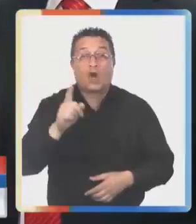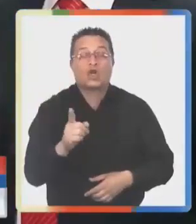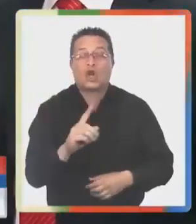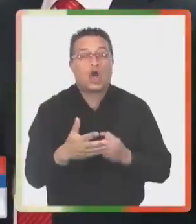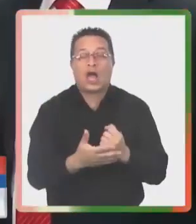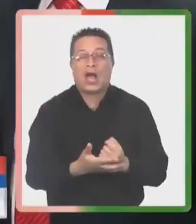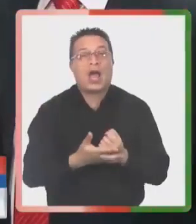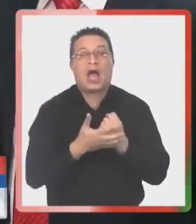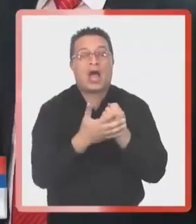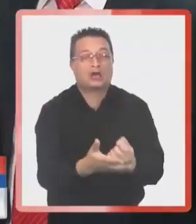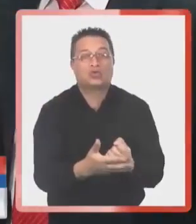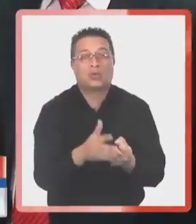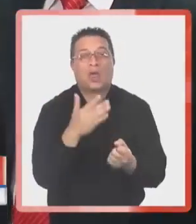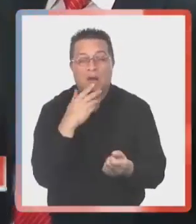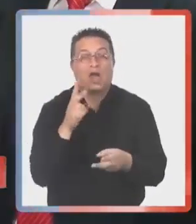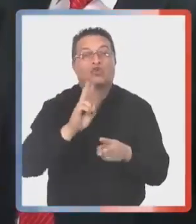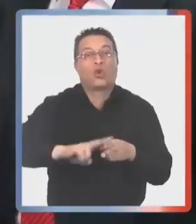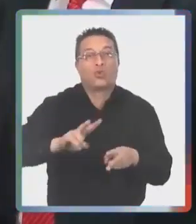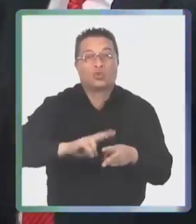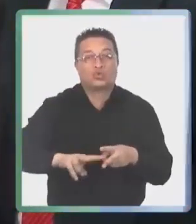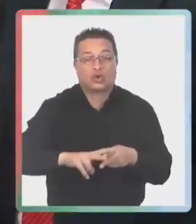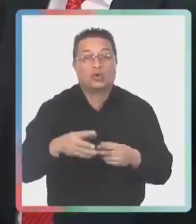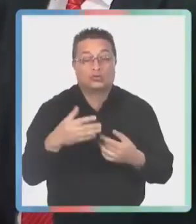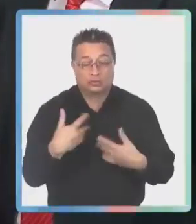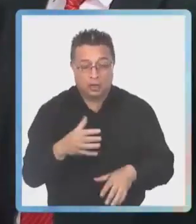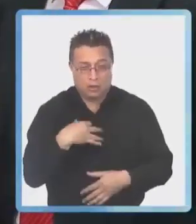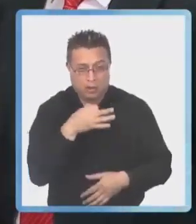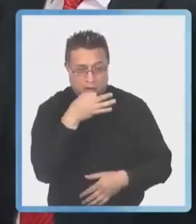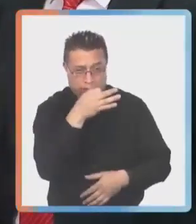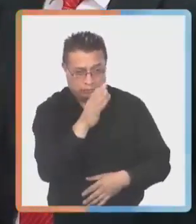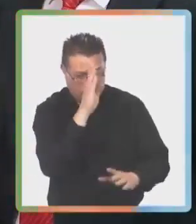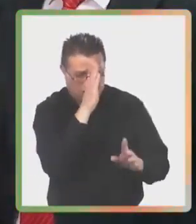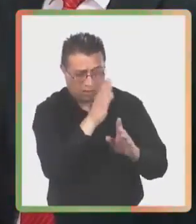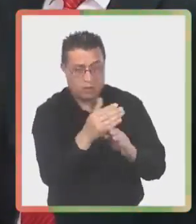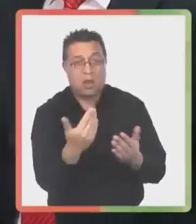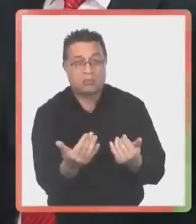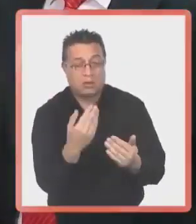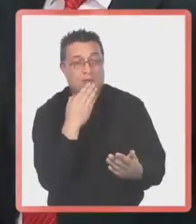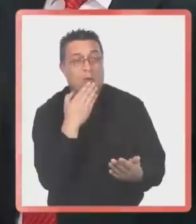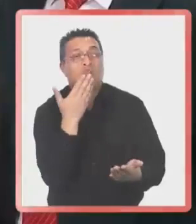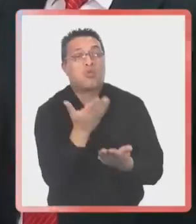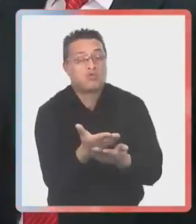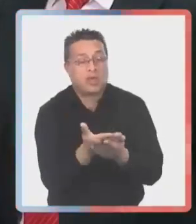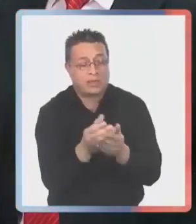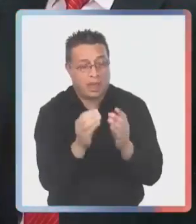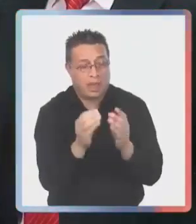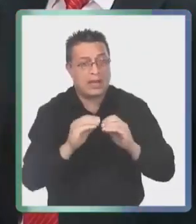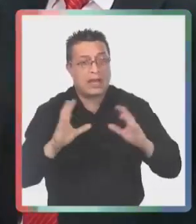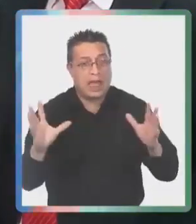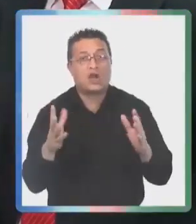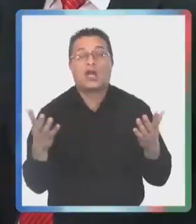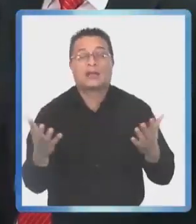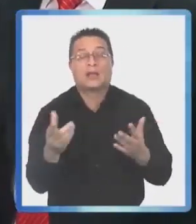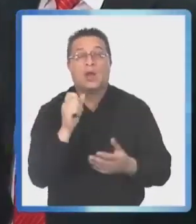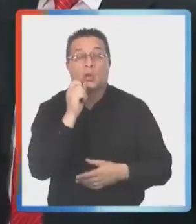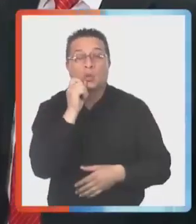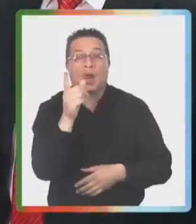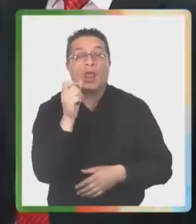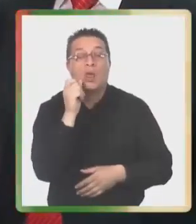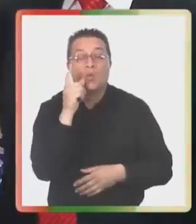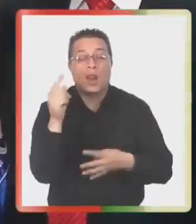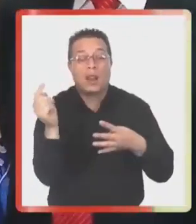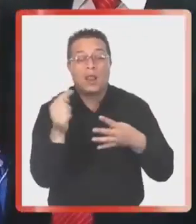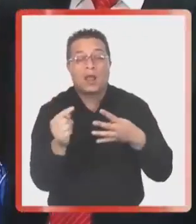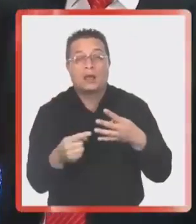en contribuir a plantear soluciones. Yo le planteé directamente que esperábamos una propuesta más concreta respecto de cuáles